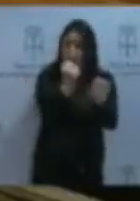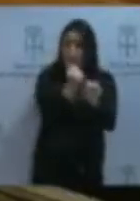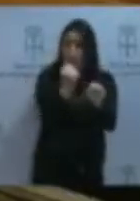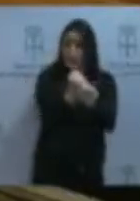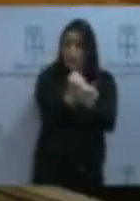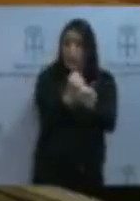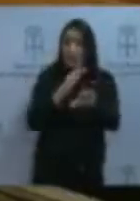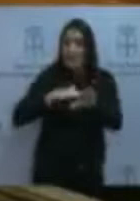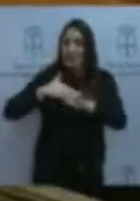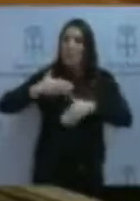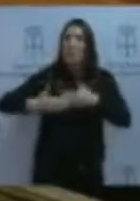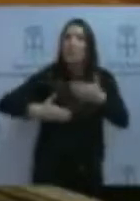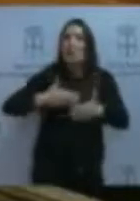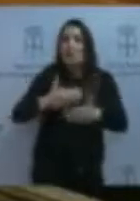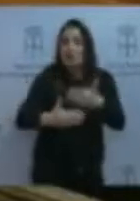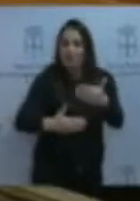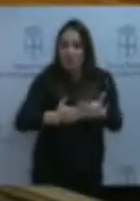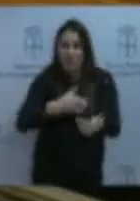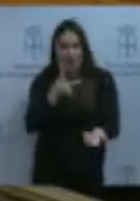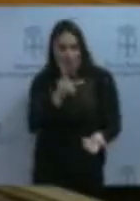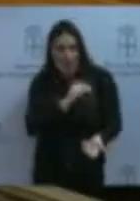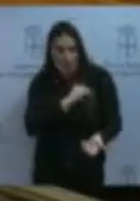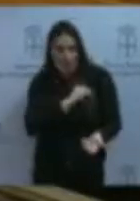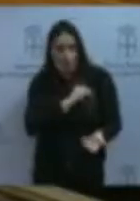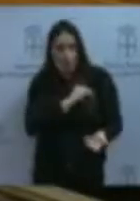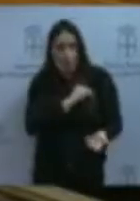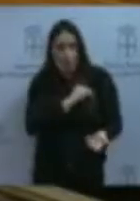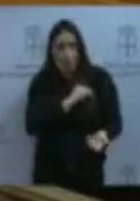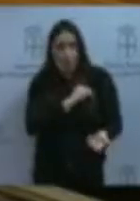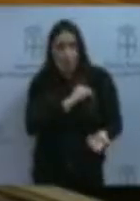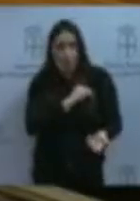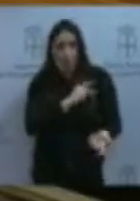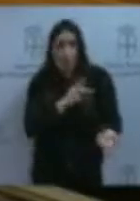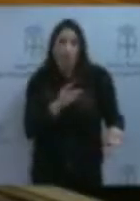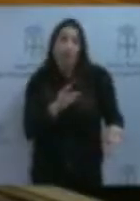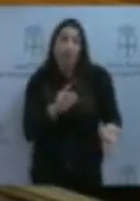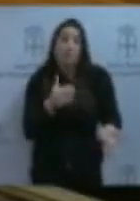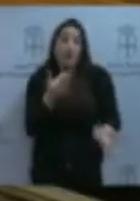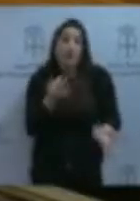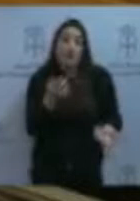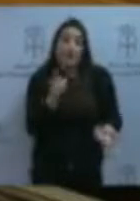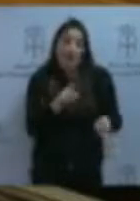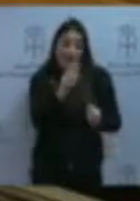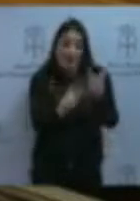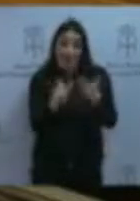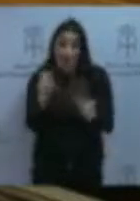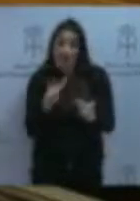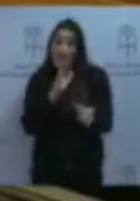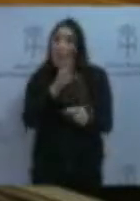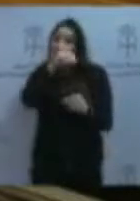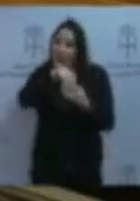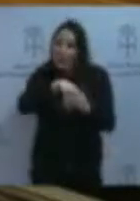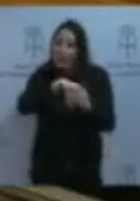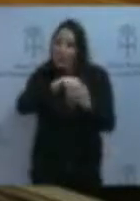el procesado de estos méritos que, por otra parte, la gente que trabaja en el SESPA necesita